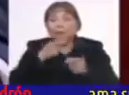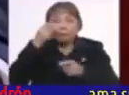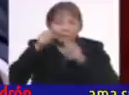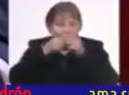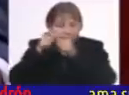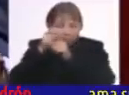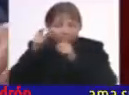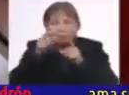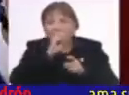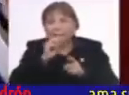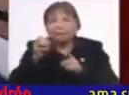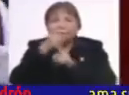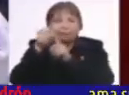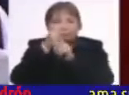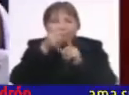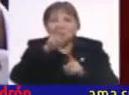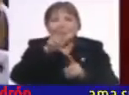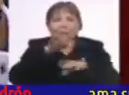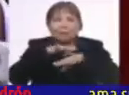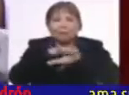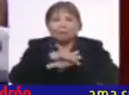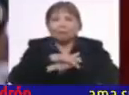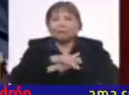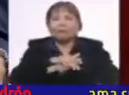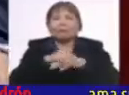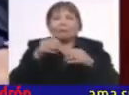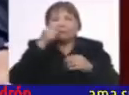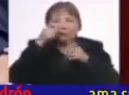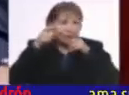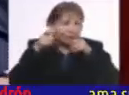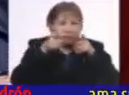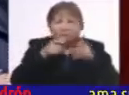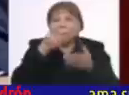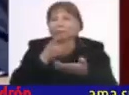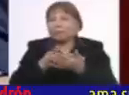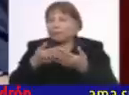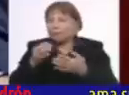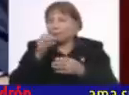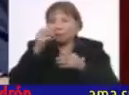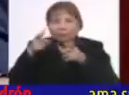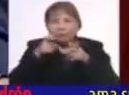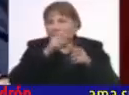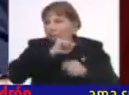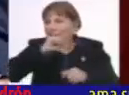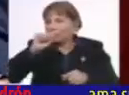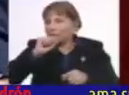desde el minuto cero y a las tres de la mañana estaba monitoreando un operativo contra